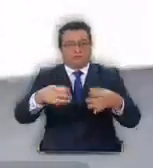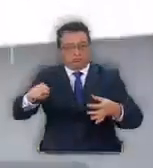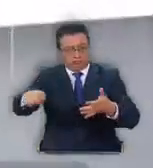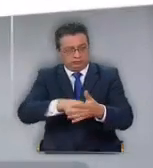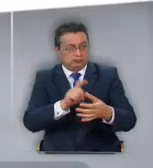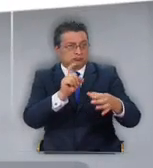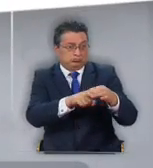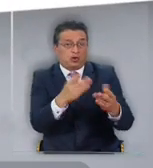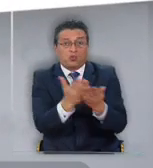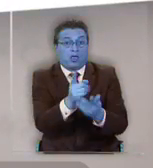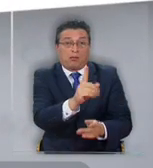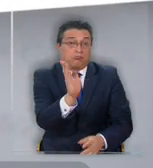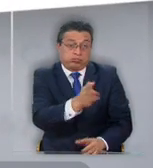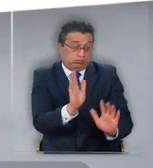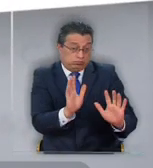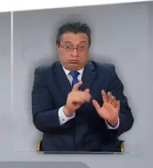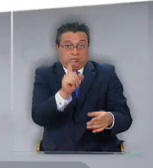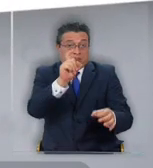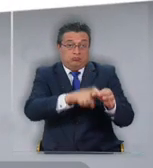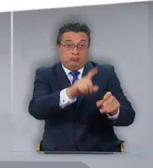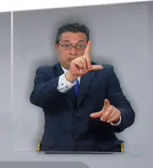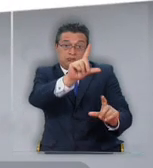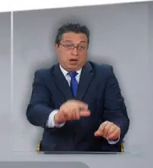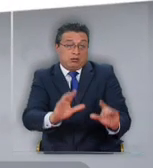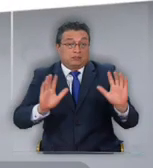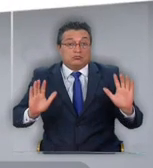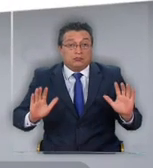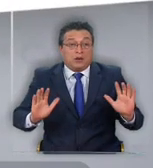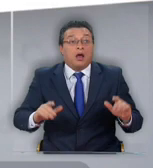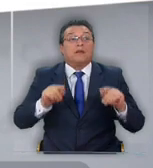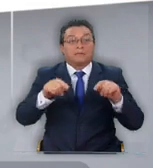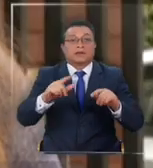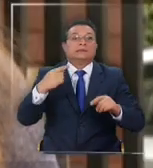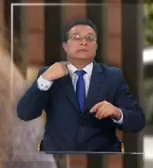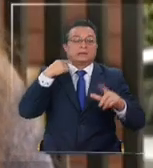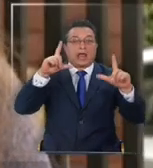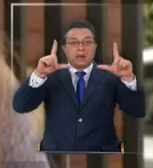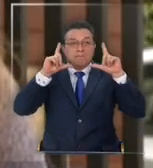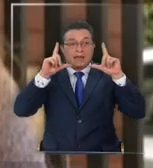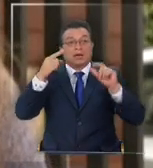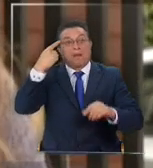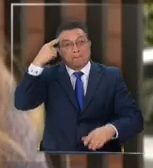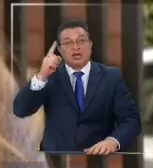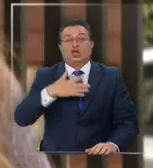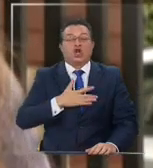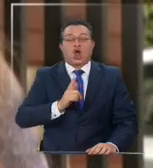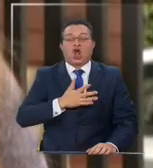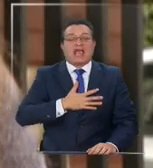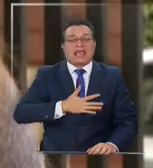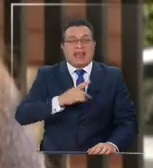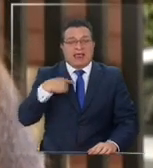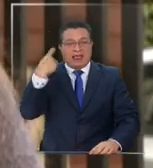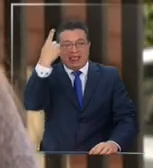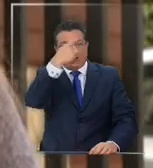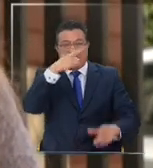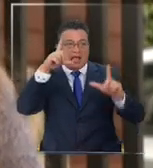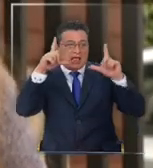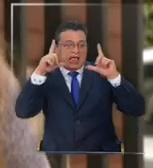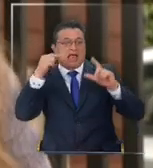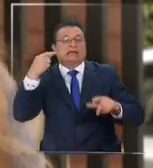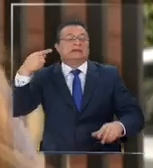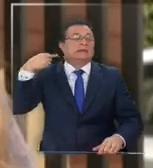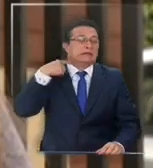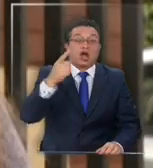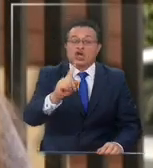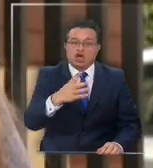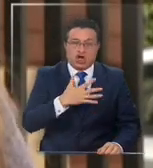contratados sabemos que esto puede afectar un poco la imagen del colegio pero nosotros no queremos dañarlo nosotros también vivimos ahí y estamos